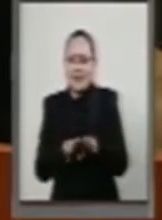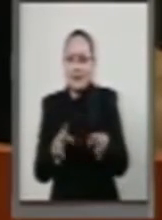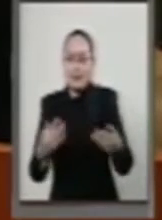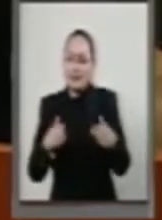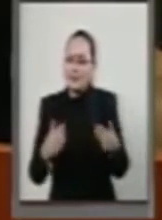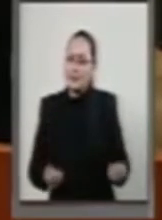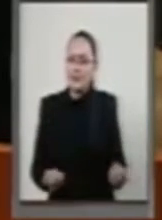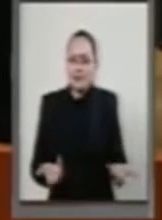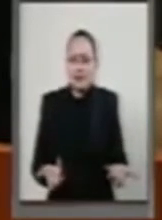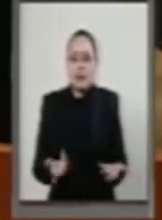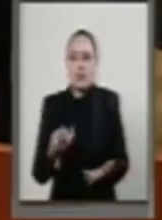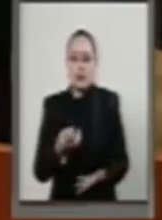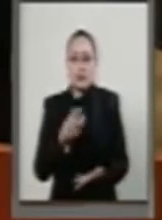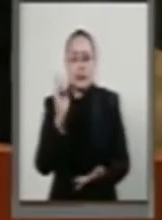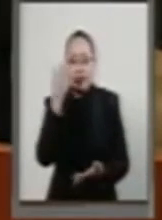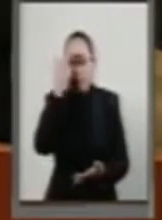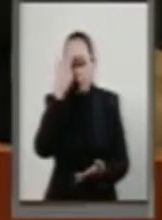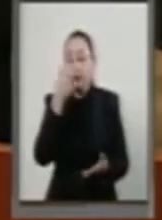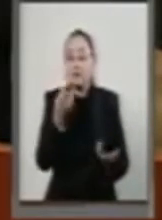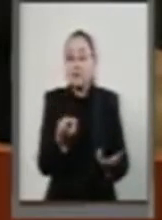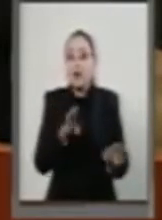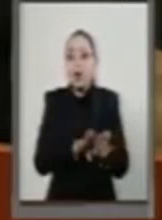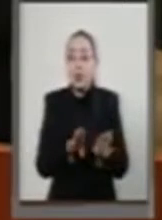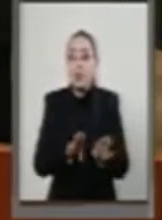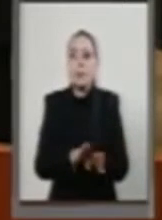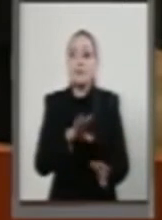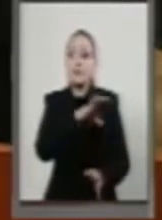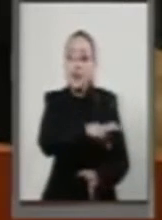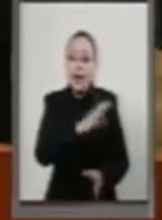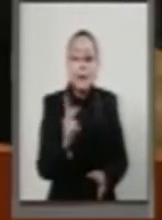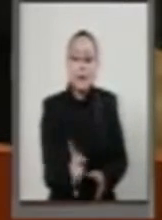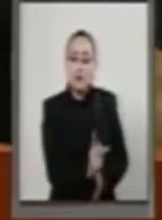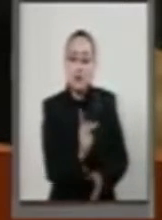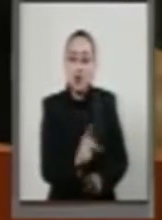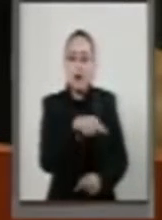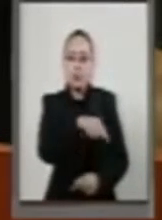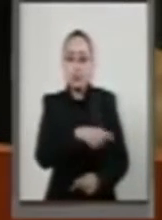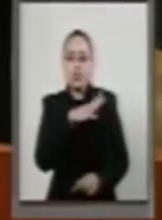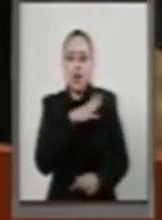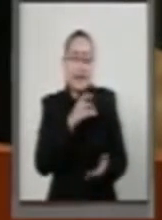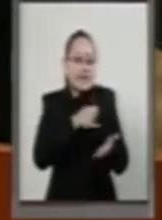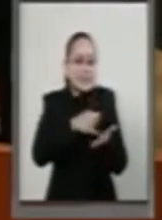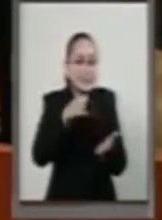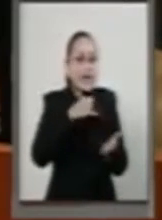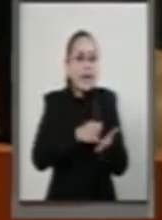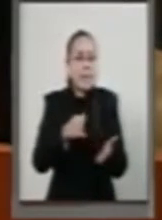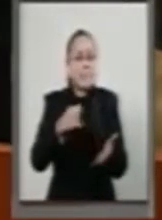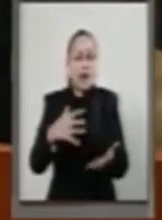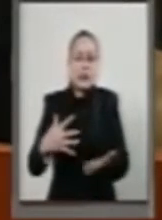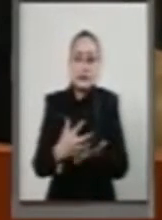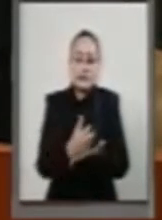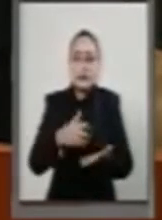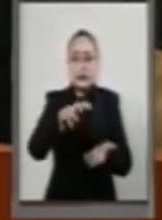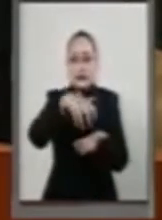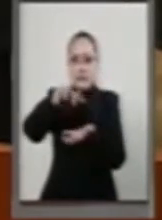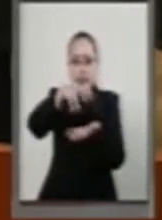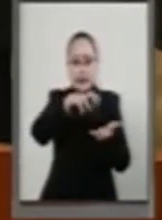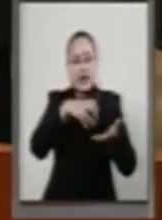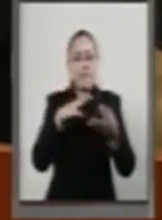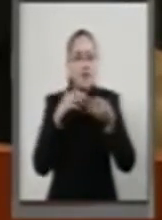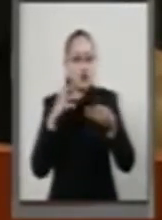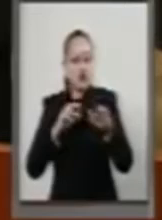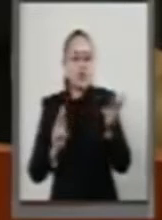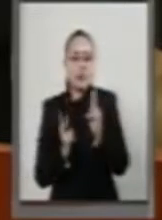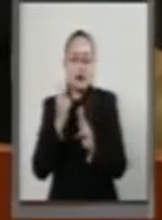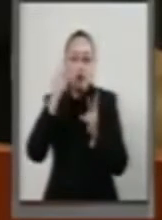debe recordar que precisamente son las zonas rurales en donde se siembra y se cosecha las frutas,